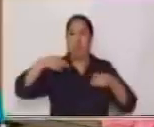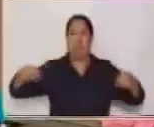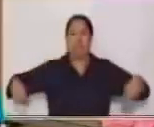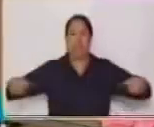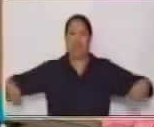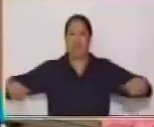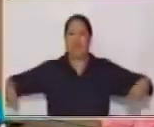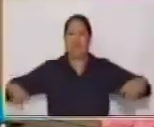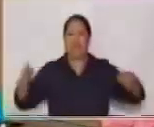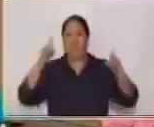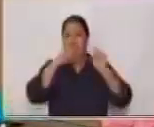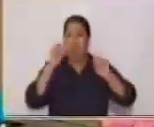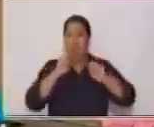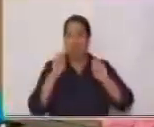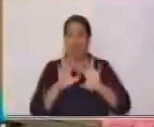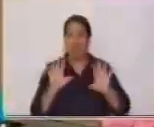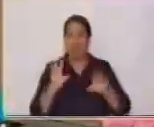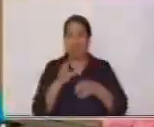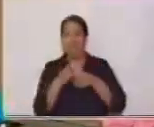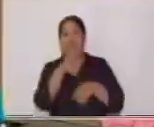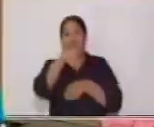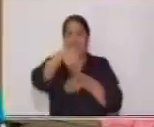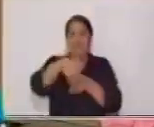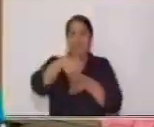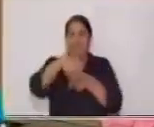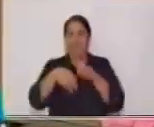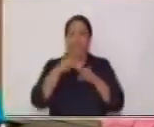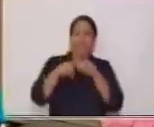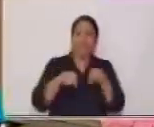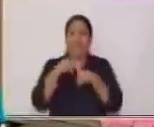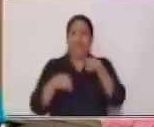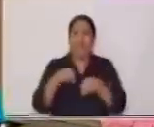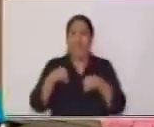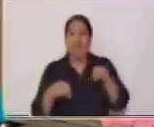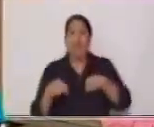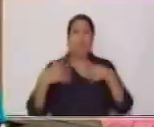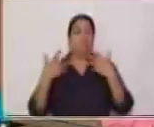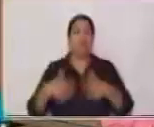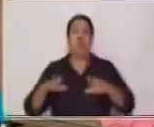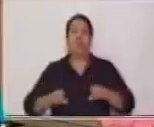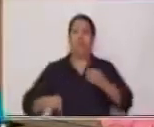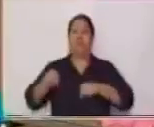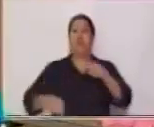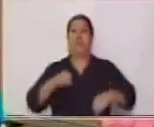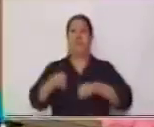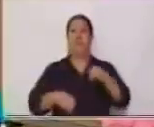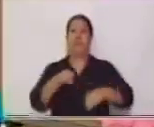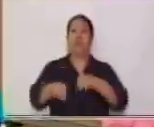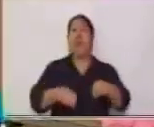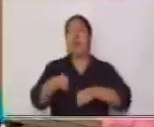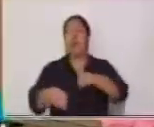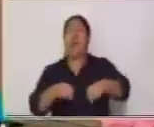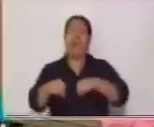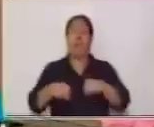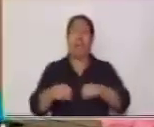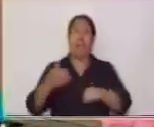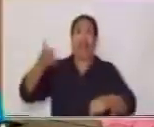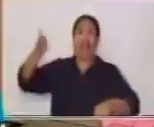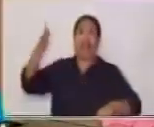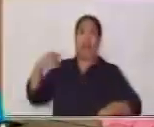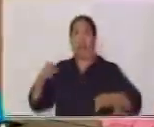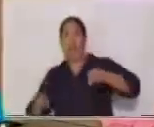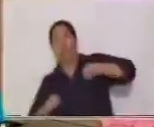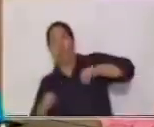bicicleta hasta que aprendió a pedalear y a mantener el equilibrio. Esta experiencia, al igual que muchas otras, tú la puedes narrar.